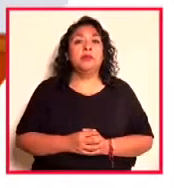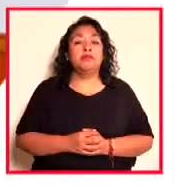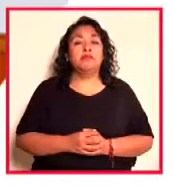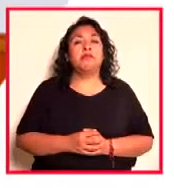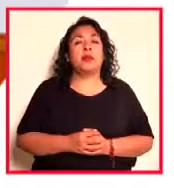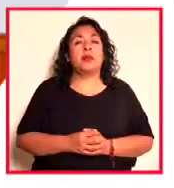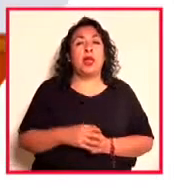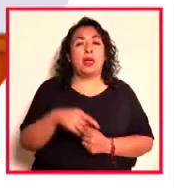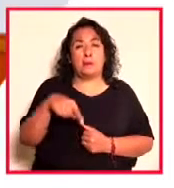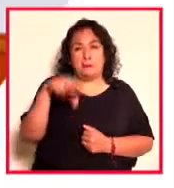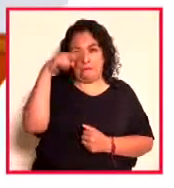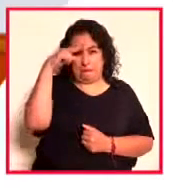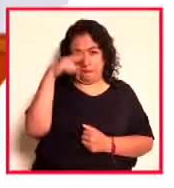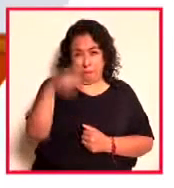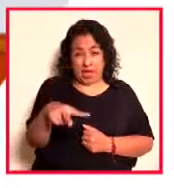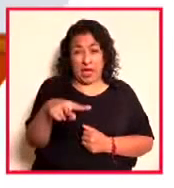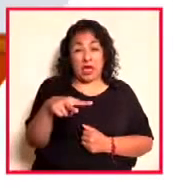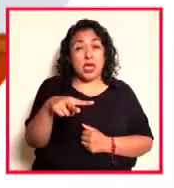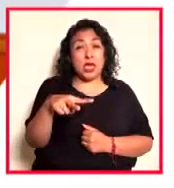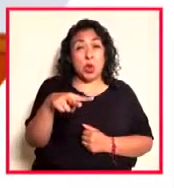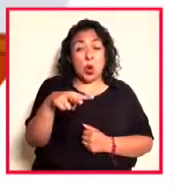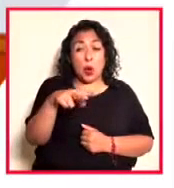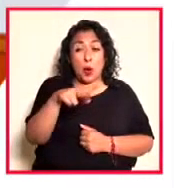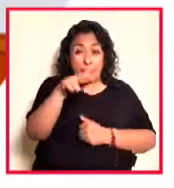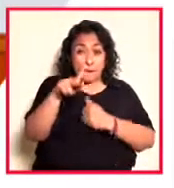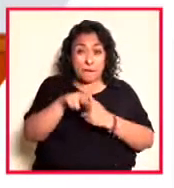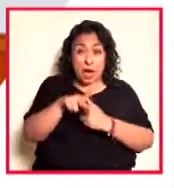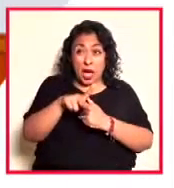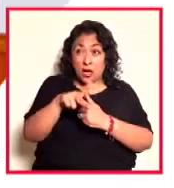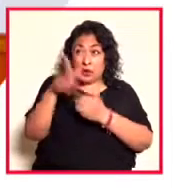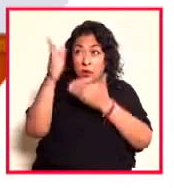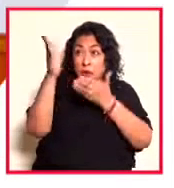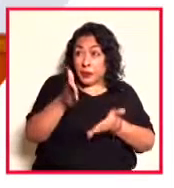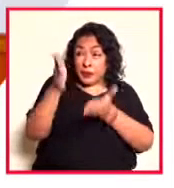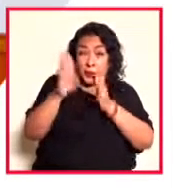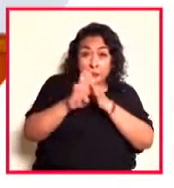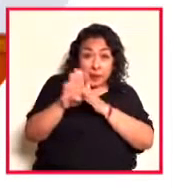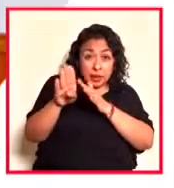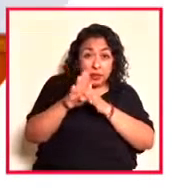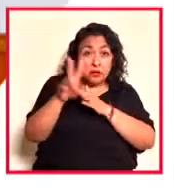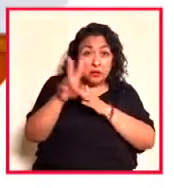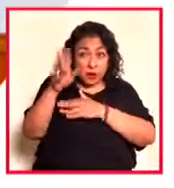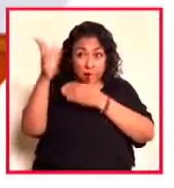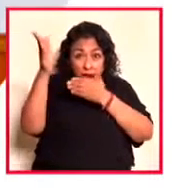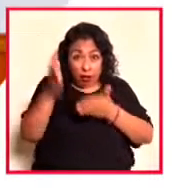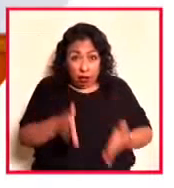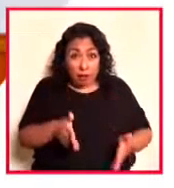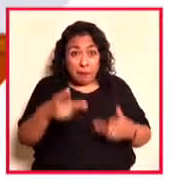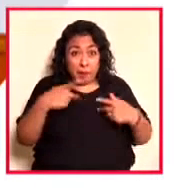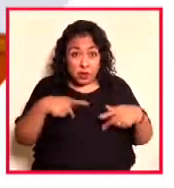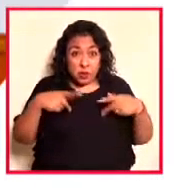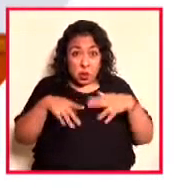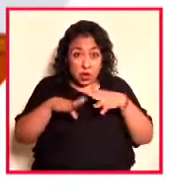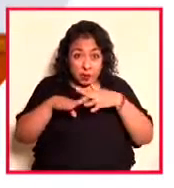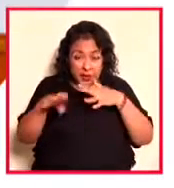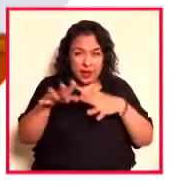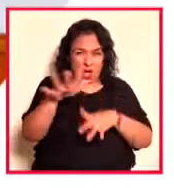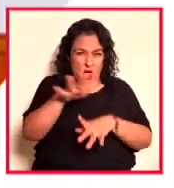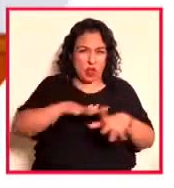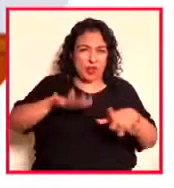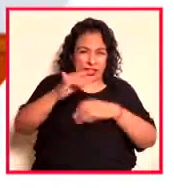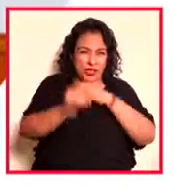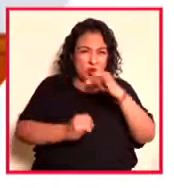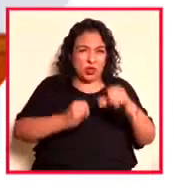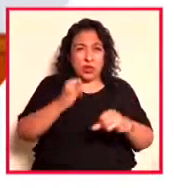convirtió a México en un país de inmigración? ¿Realmente somos un país que recibe migrantes? En este contexto internacional de